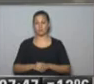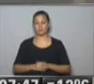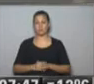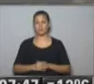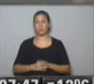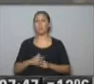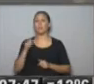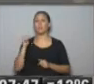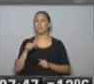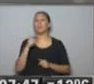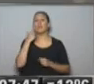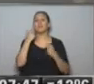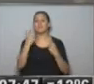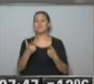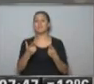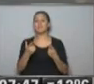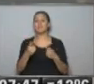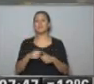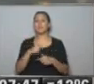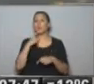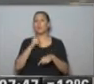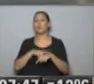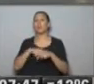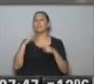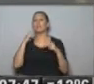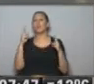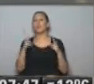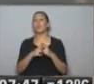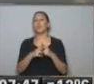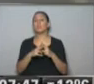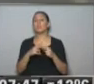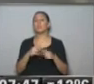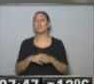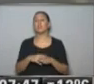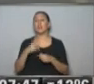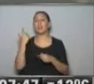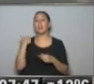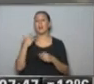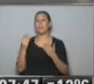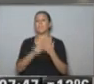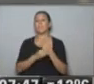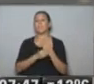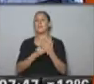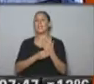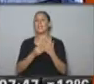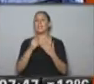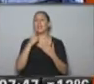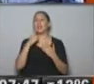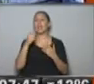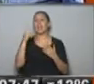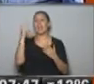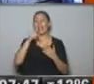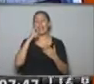vamos a ver ahora las imágenes del momento del encuentro la convocatoria fue hecha por parte de la ministra de desarrollo social alicia